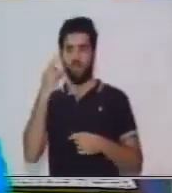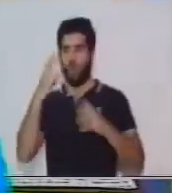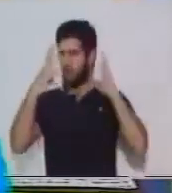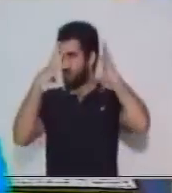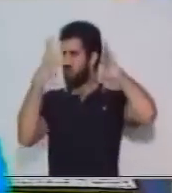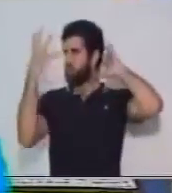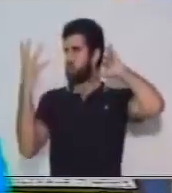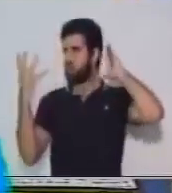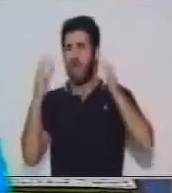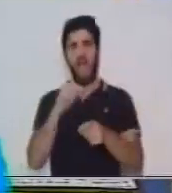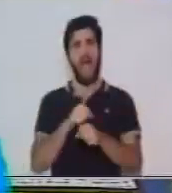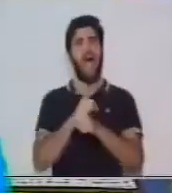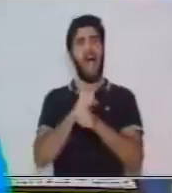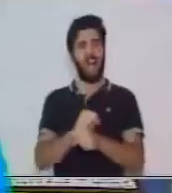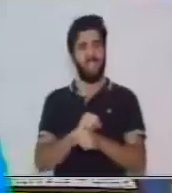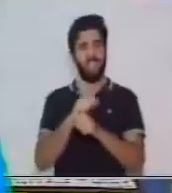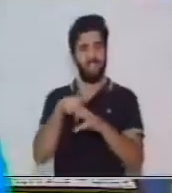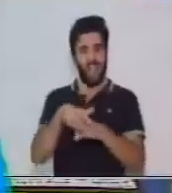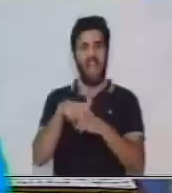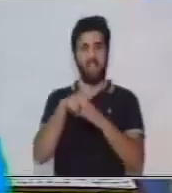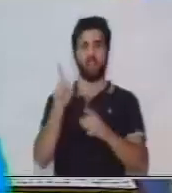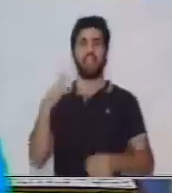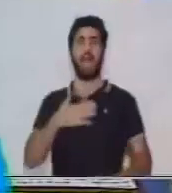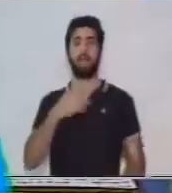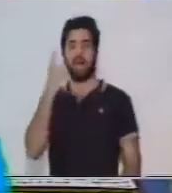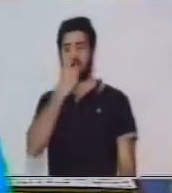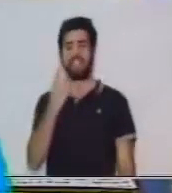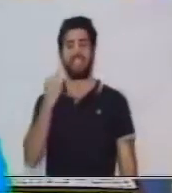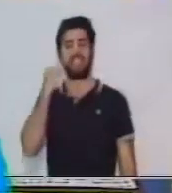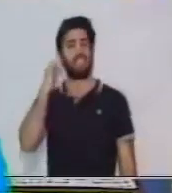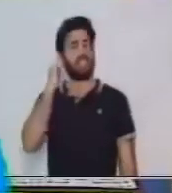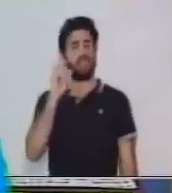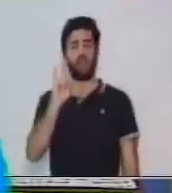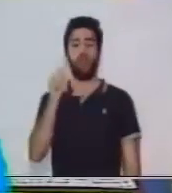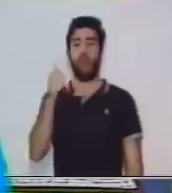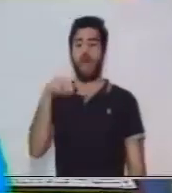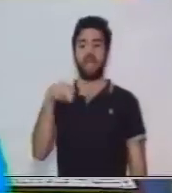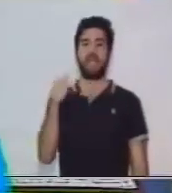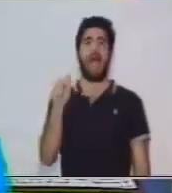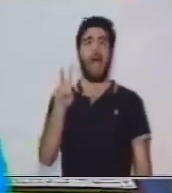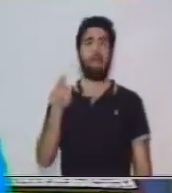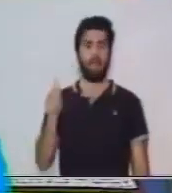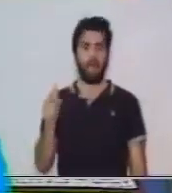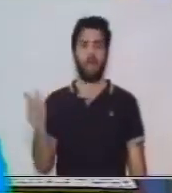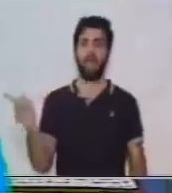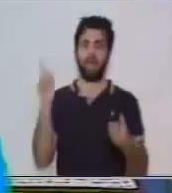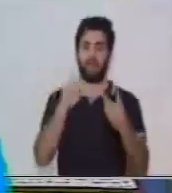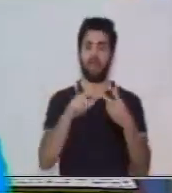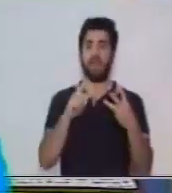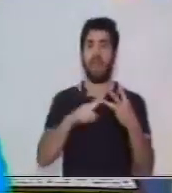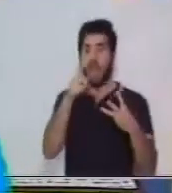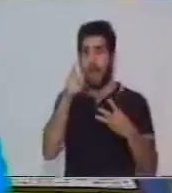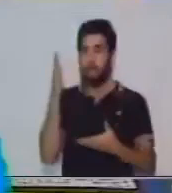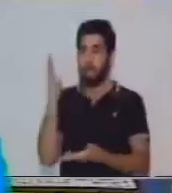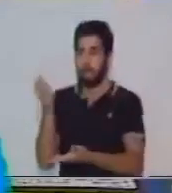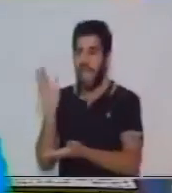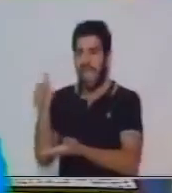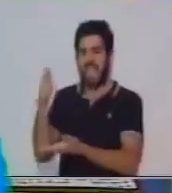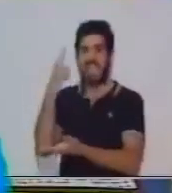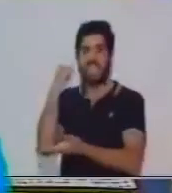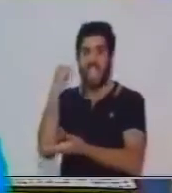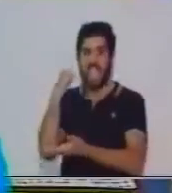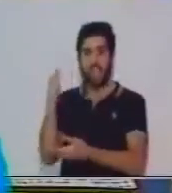¿qué otro? El Cadejo, son leyendas guatemaltecas. ¿Qué más tenemos por